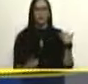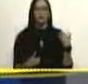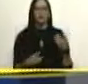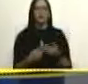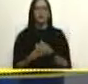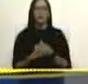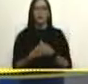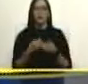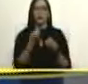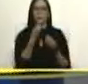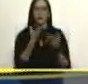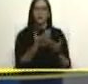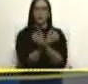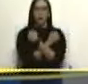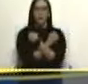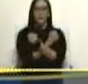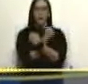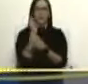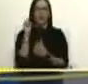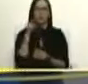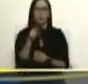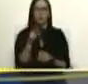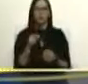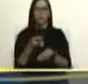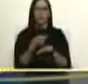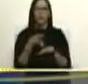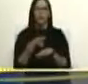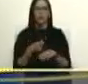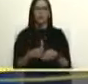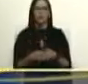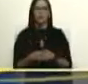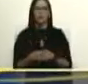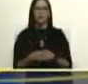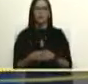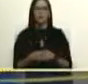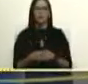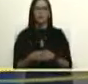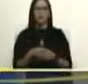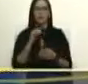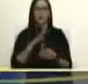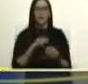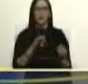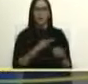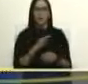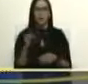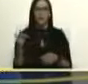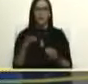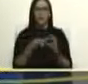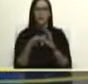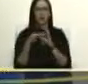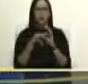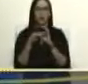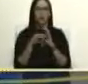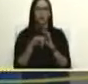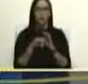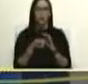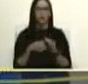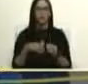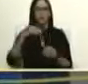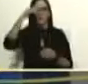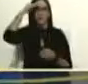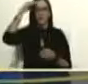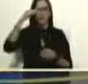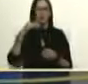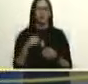mandamos inmenso amor para usted, gobernador. Sí, estamos en perfecta unión cívico-militar-policial. Por eso es